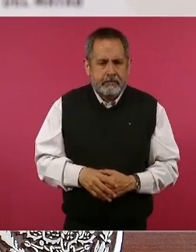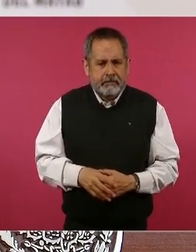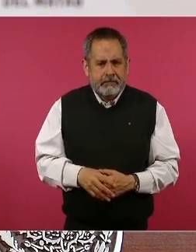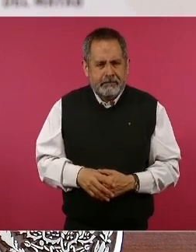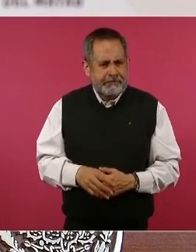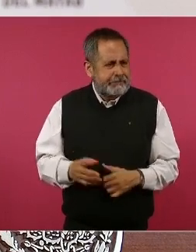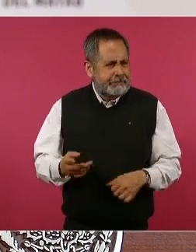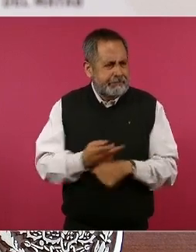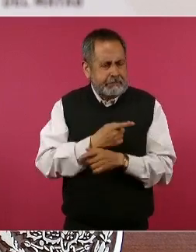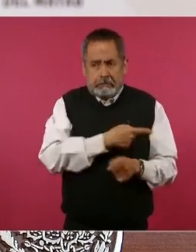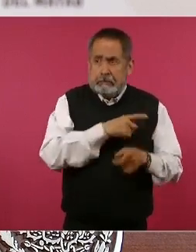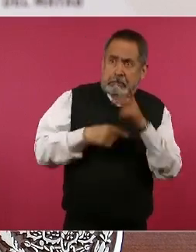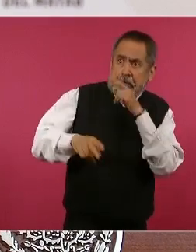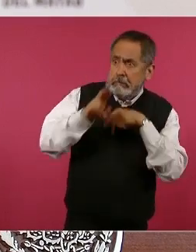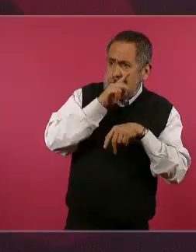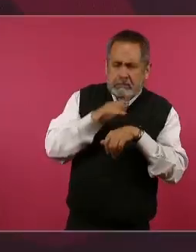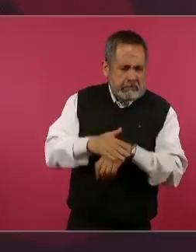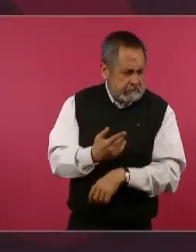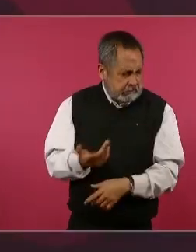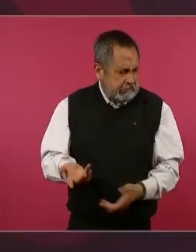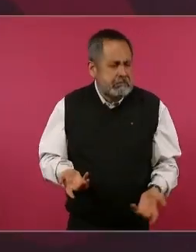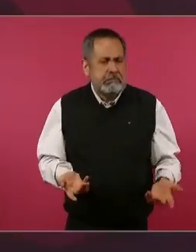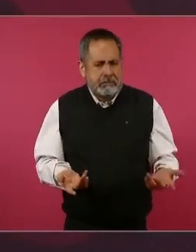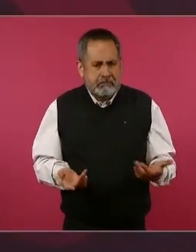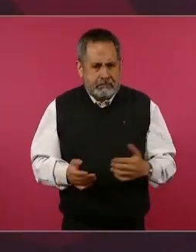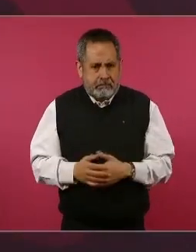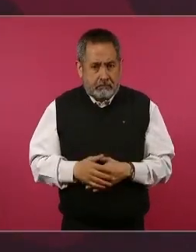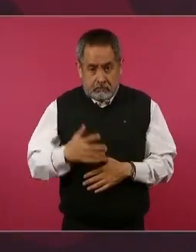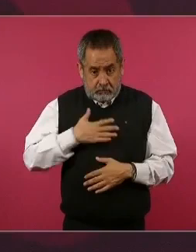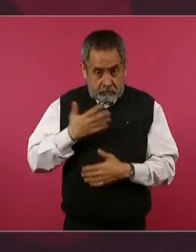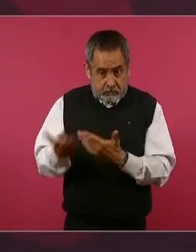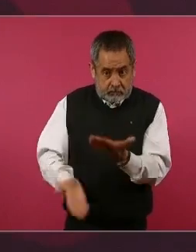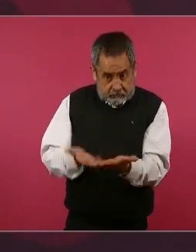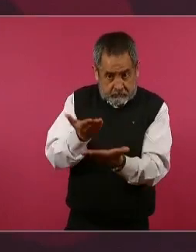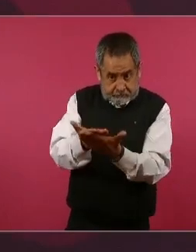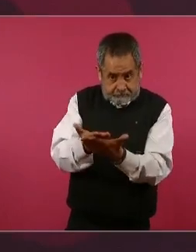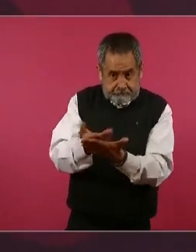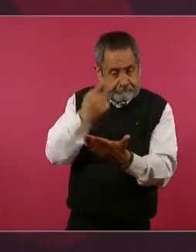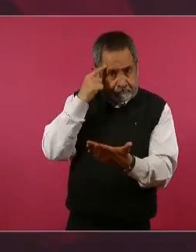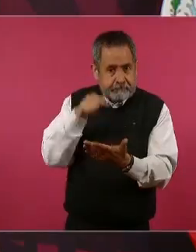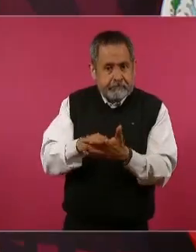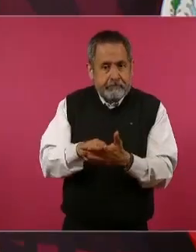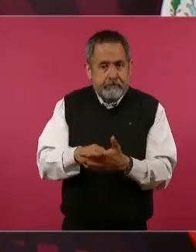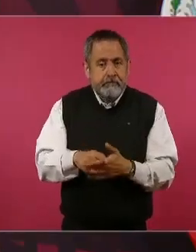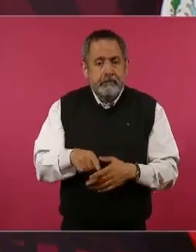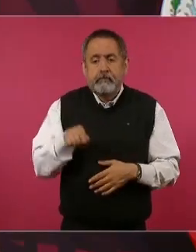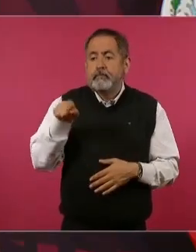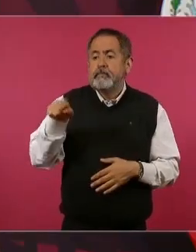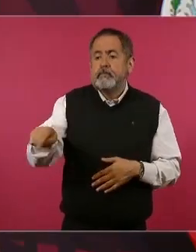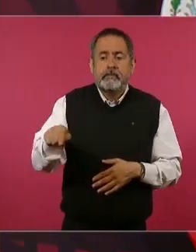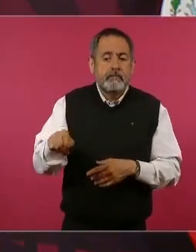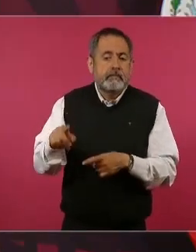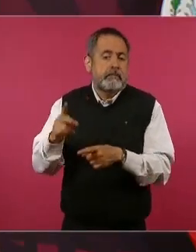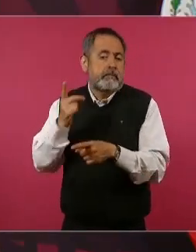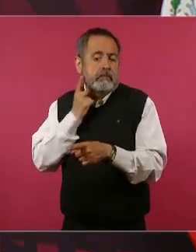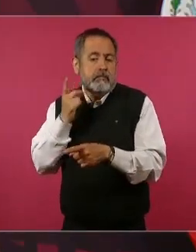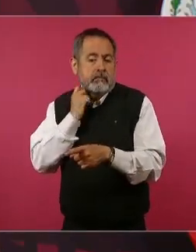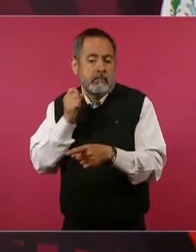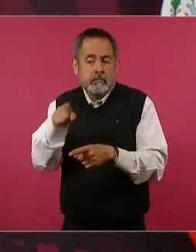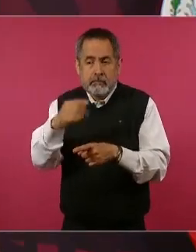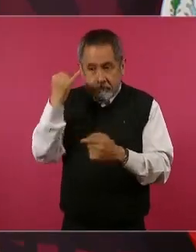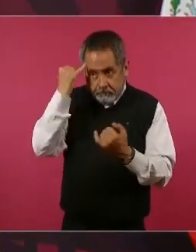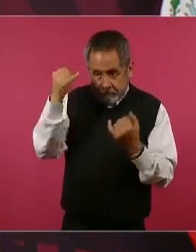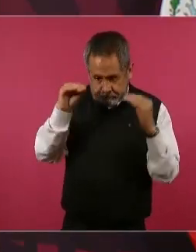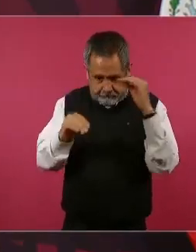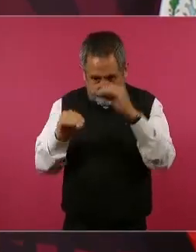¿qué preocupación tienen? Además, lo que estoy proponiendo es saber que el Poder Legislativo proponga, que